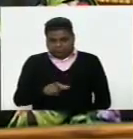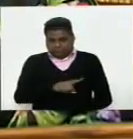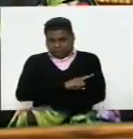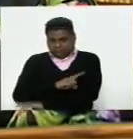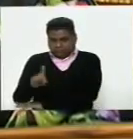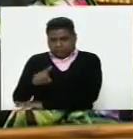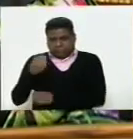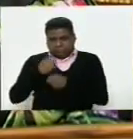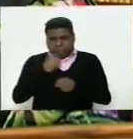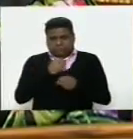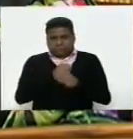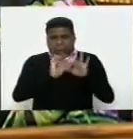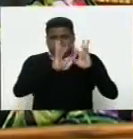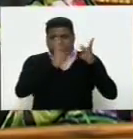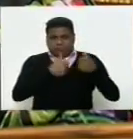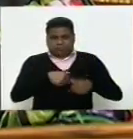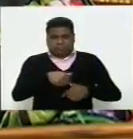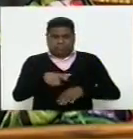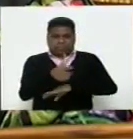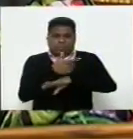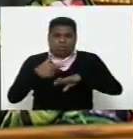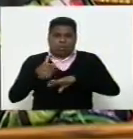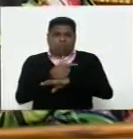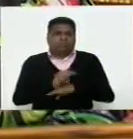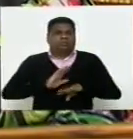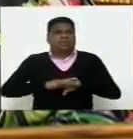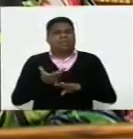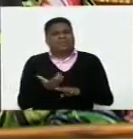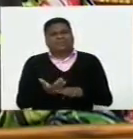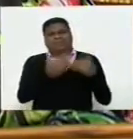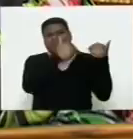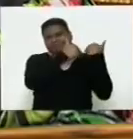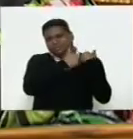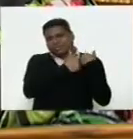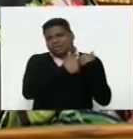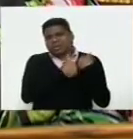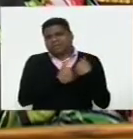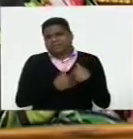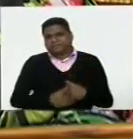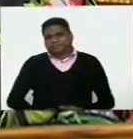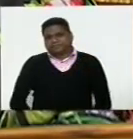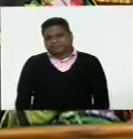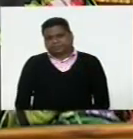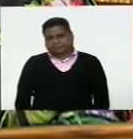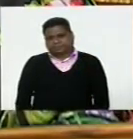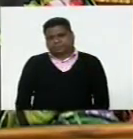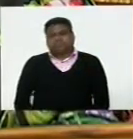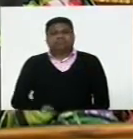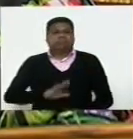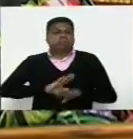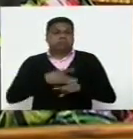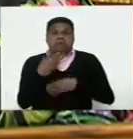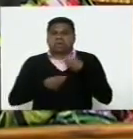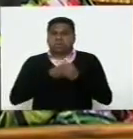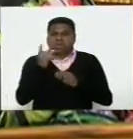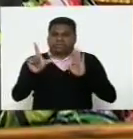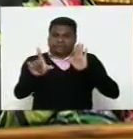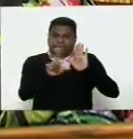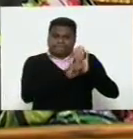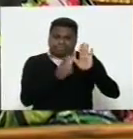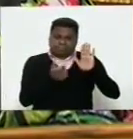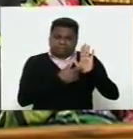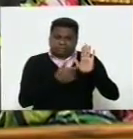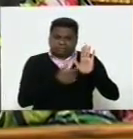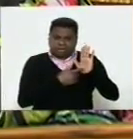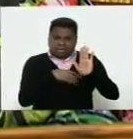amonestación escrita cuando incurra en responsabilidad disciplinaria por la violación o contravención de